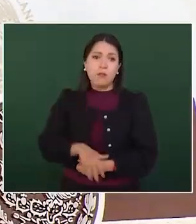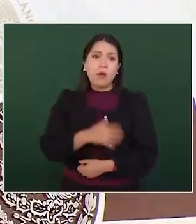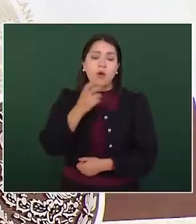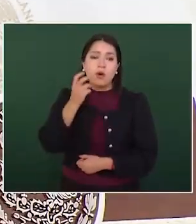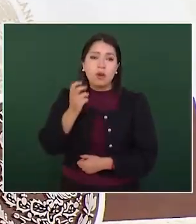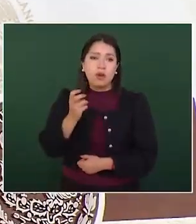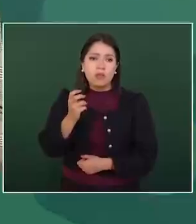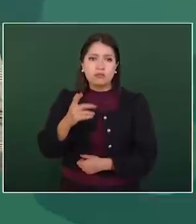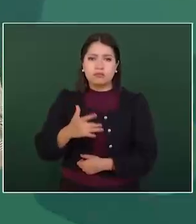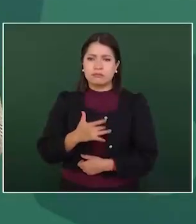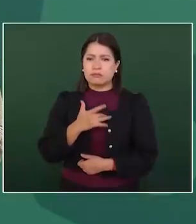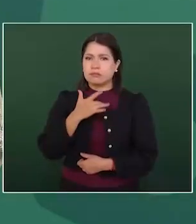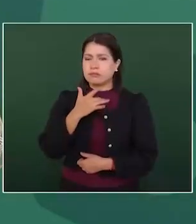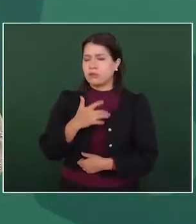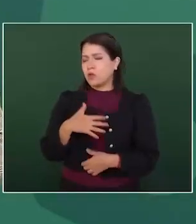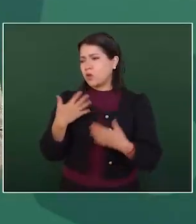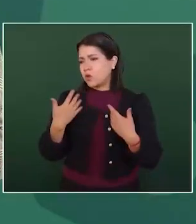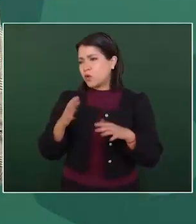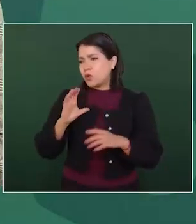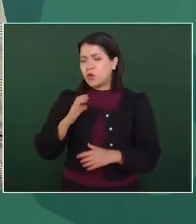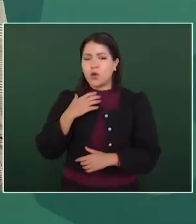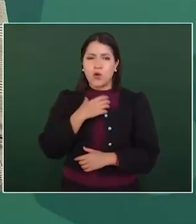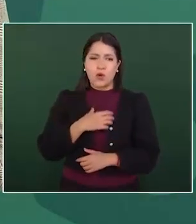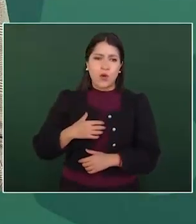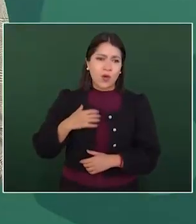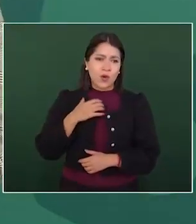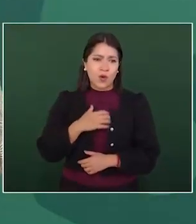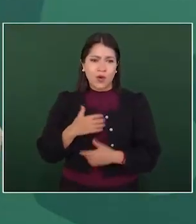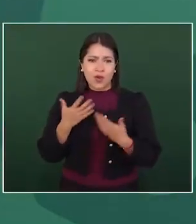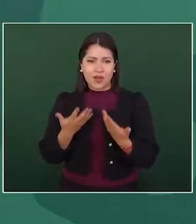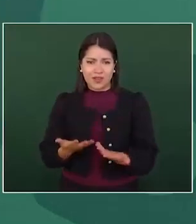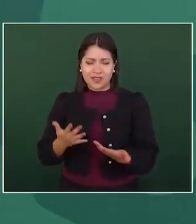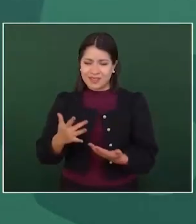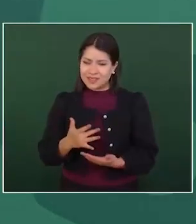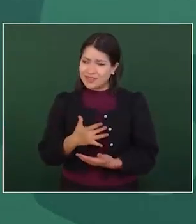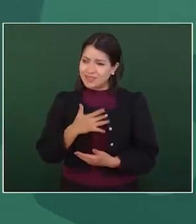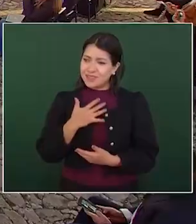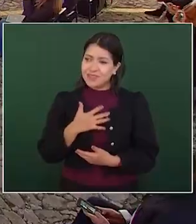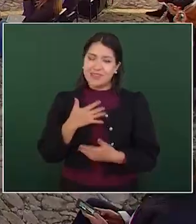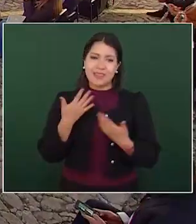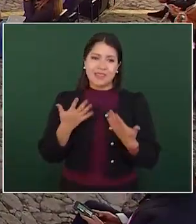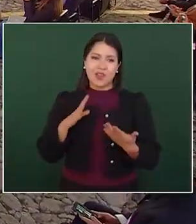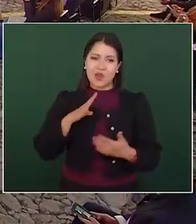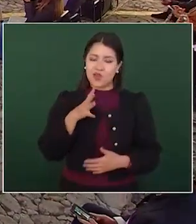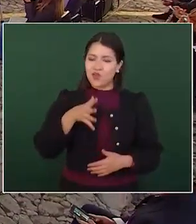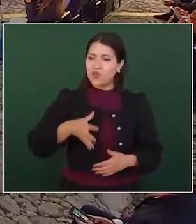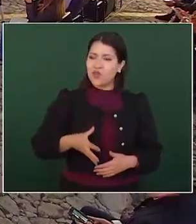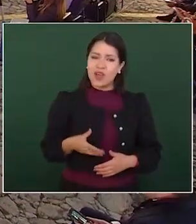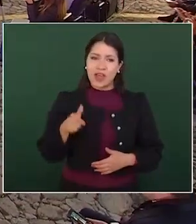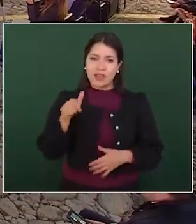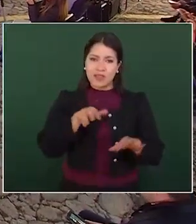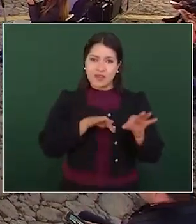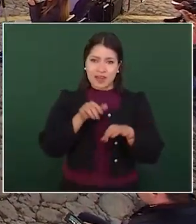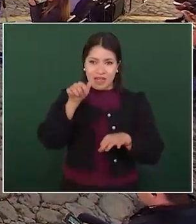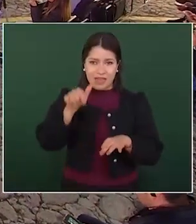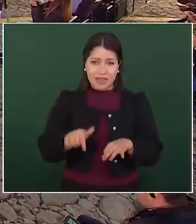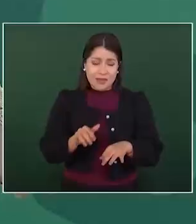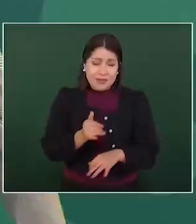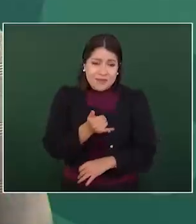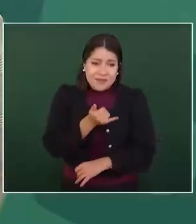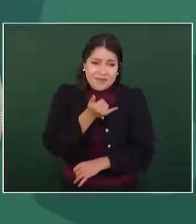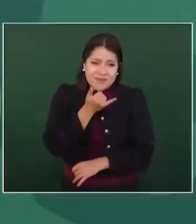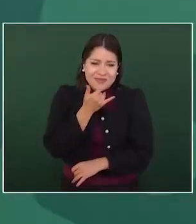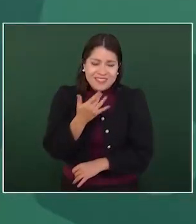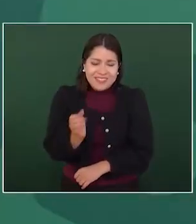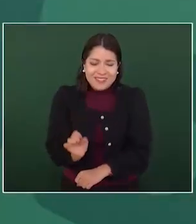me llena de satisfacción y me siento privilegiada de formar parte de este gabinete. Perdón, la emoción me